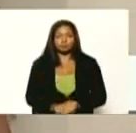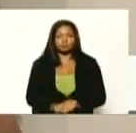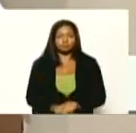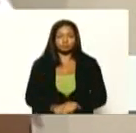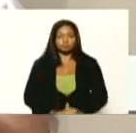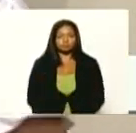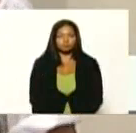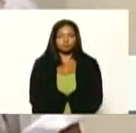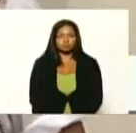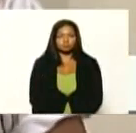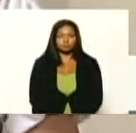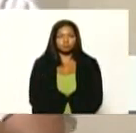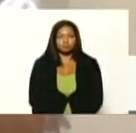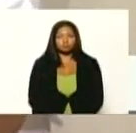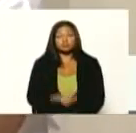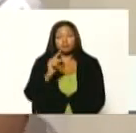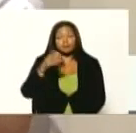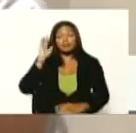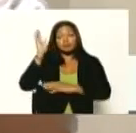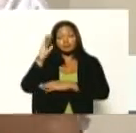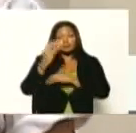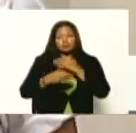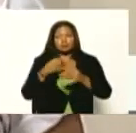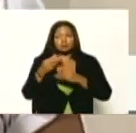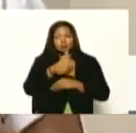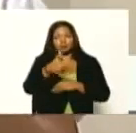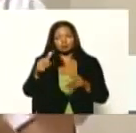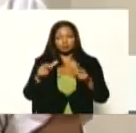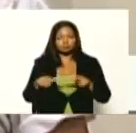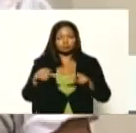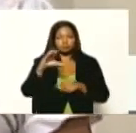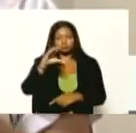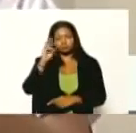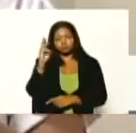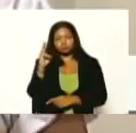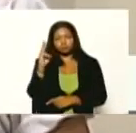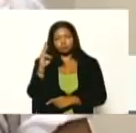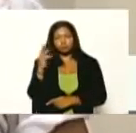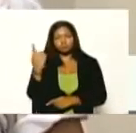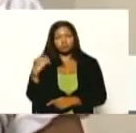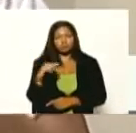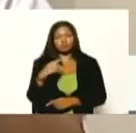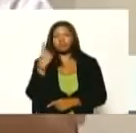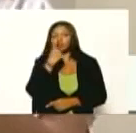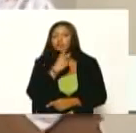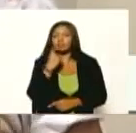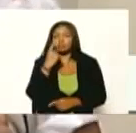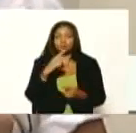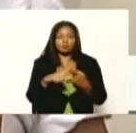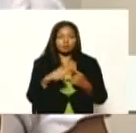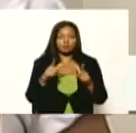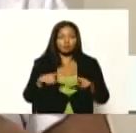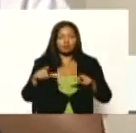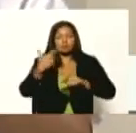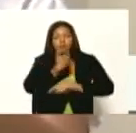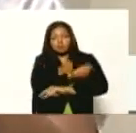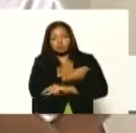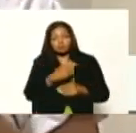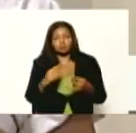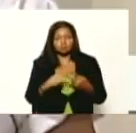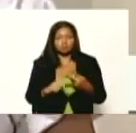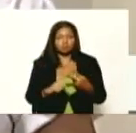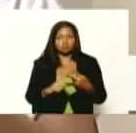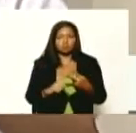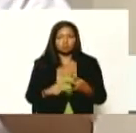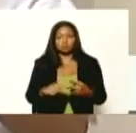también presentes en las asambleas que se hizo en cada CP. Cada CP tiene odontología, puestos de vacunación,